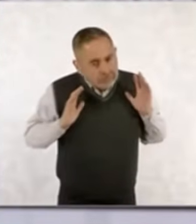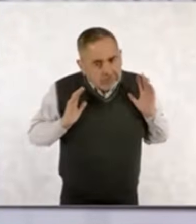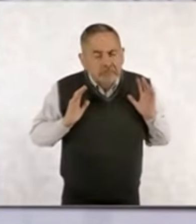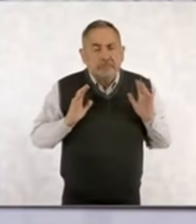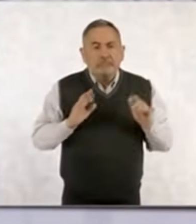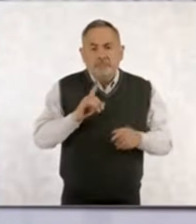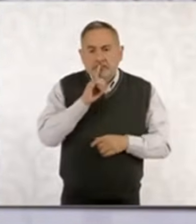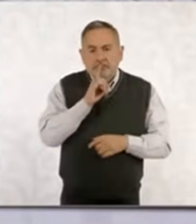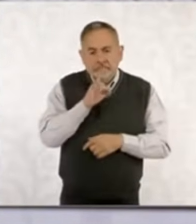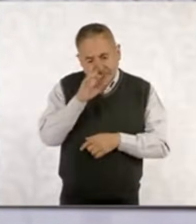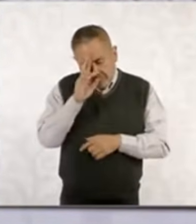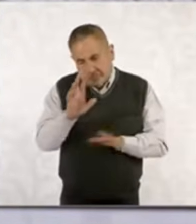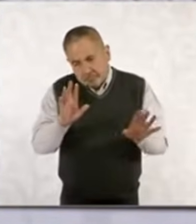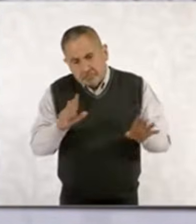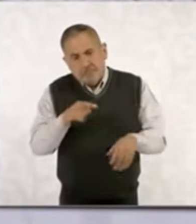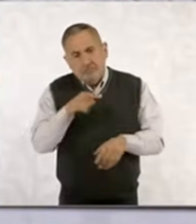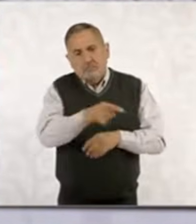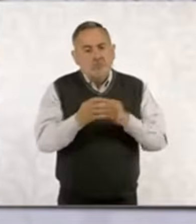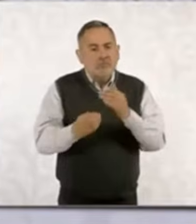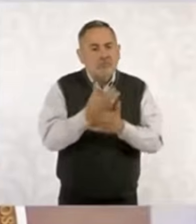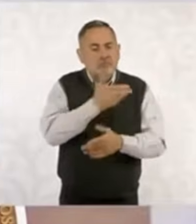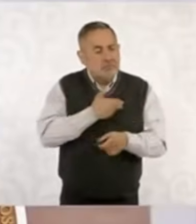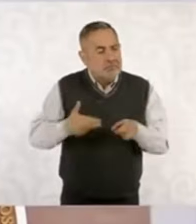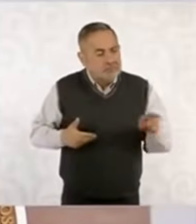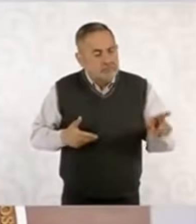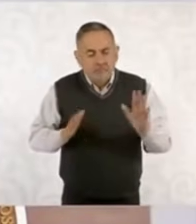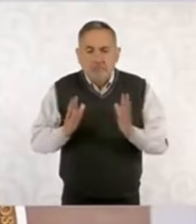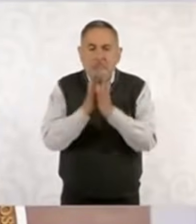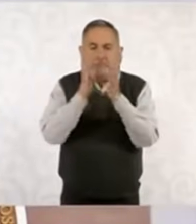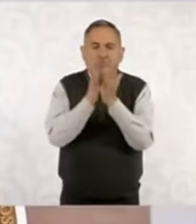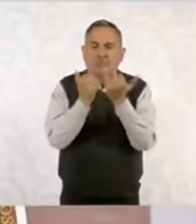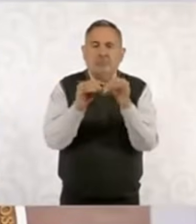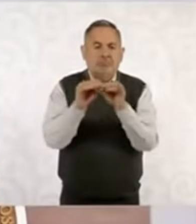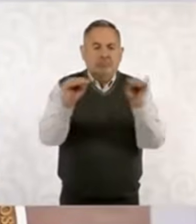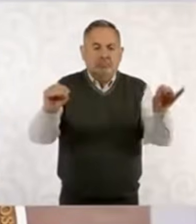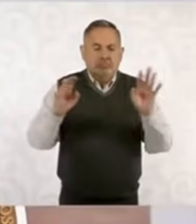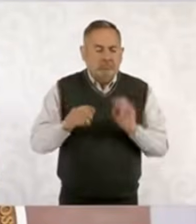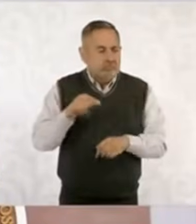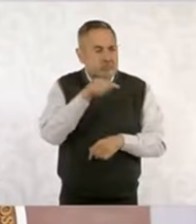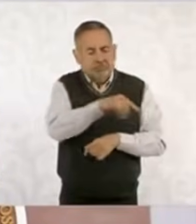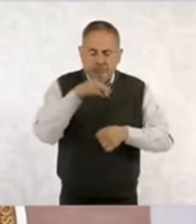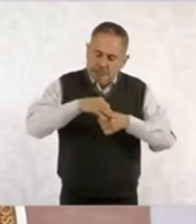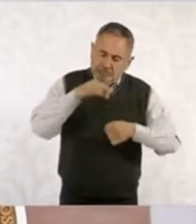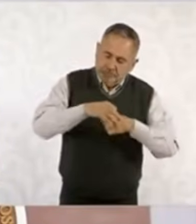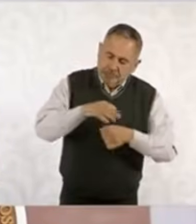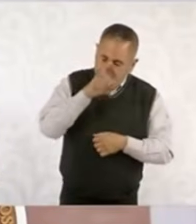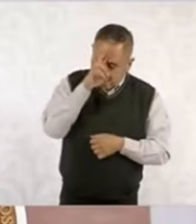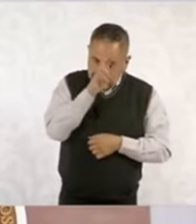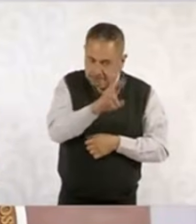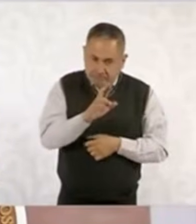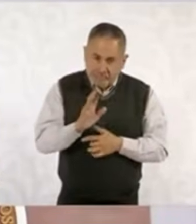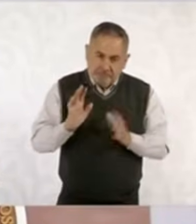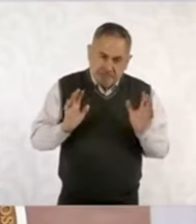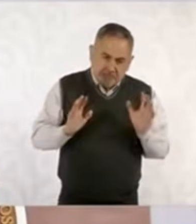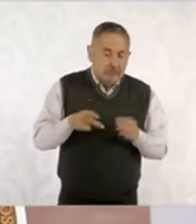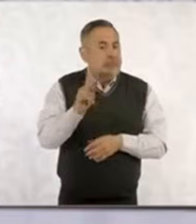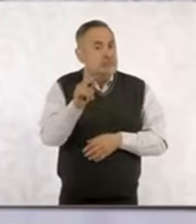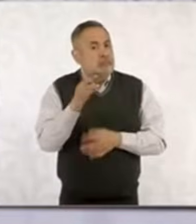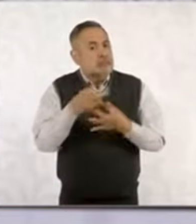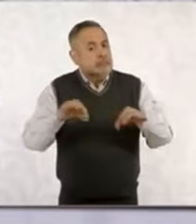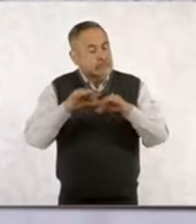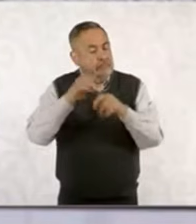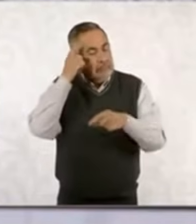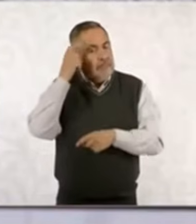Cuando llegue el nuevo presidente, pues que se actúe democráticamente, ¿no? Como llegó. Pero es importante, sobre todo para